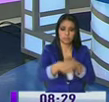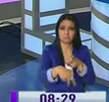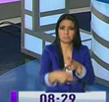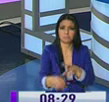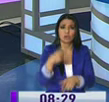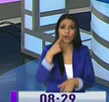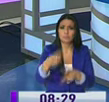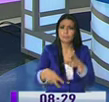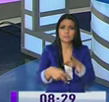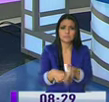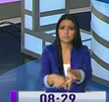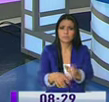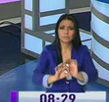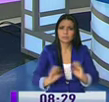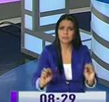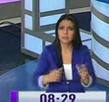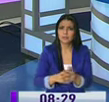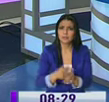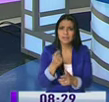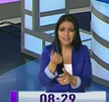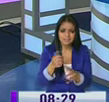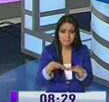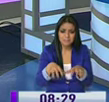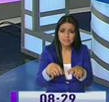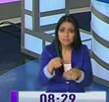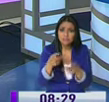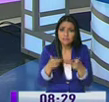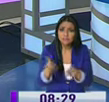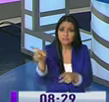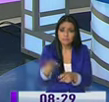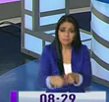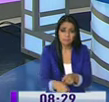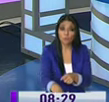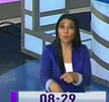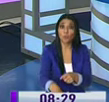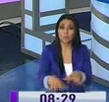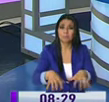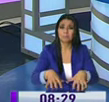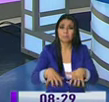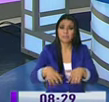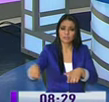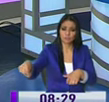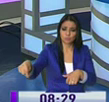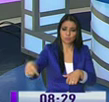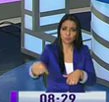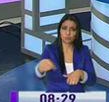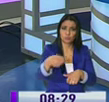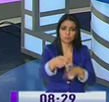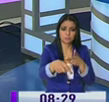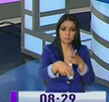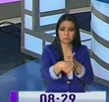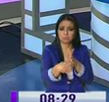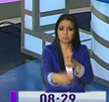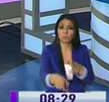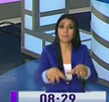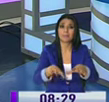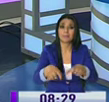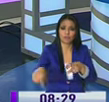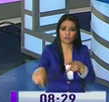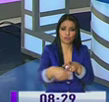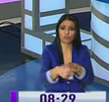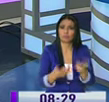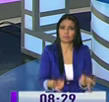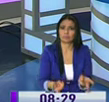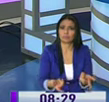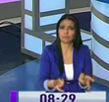señor que no paro no paro casi la atropella a él le suelta al perro pero de